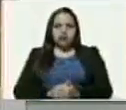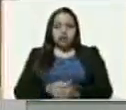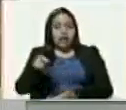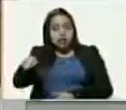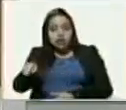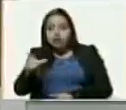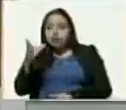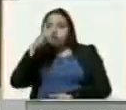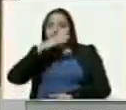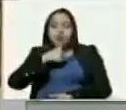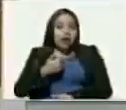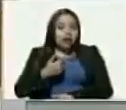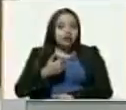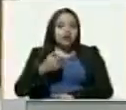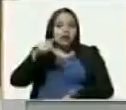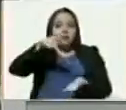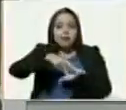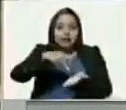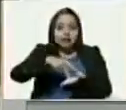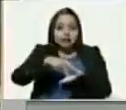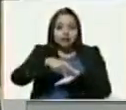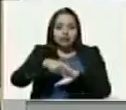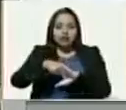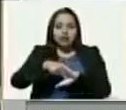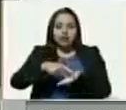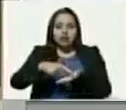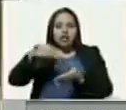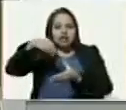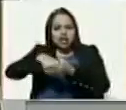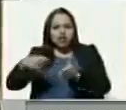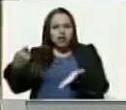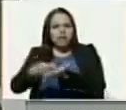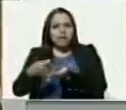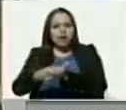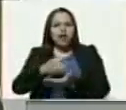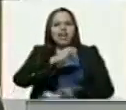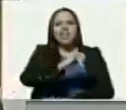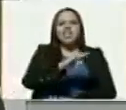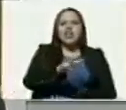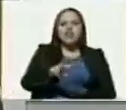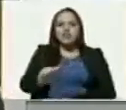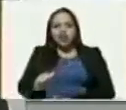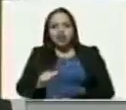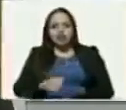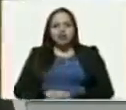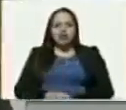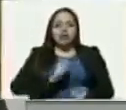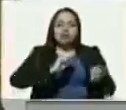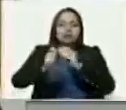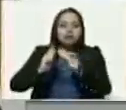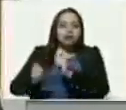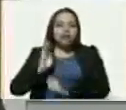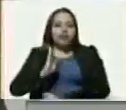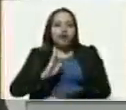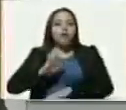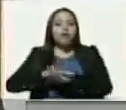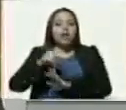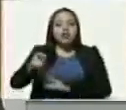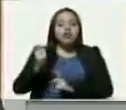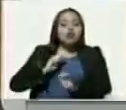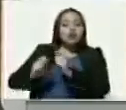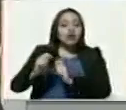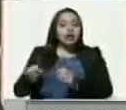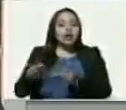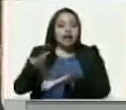está involucrado dentro del pago del impuesto a las grandes transacciones financieras, porque es una operación cambiaria,